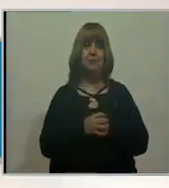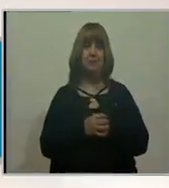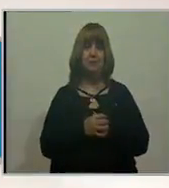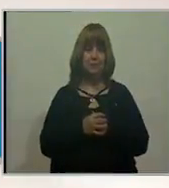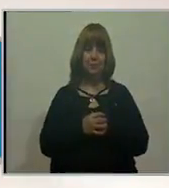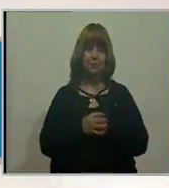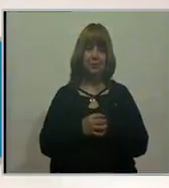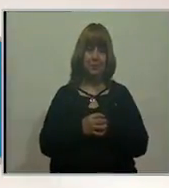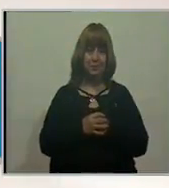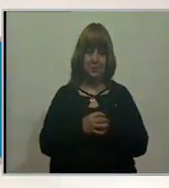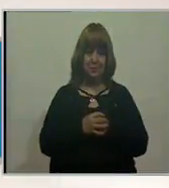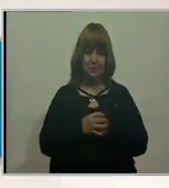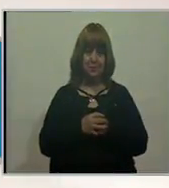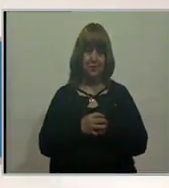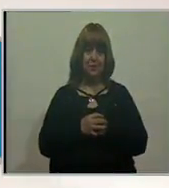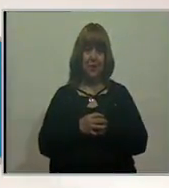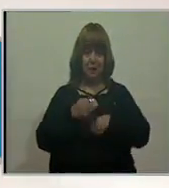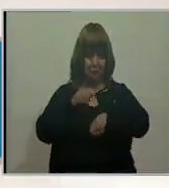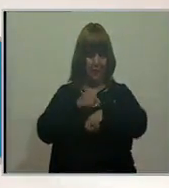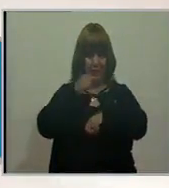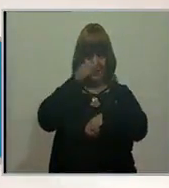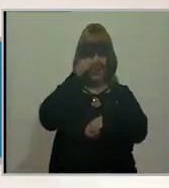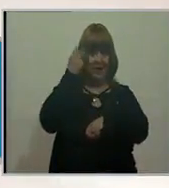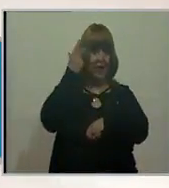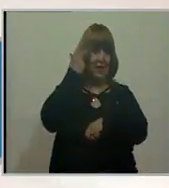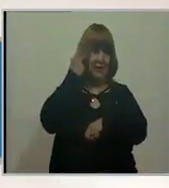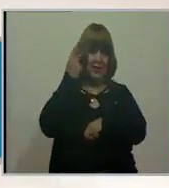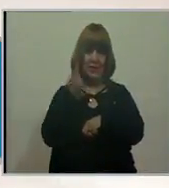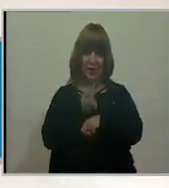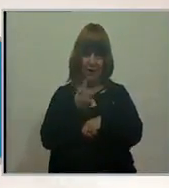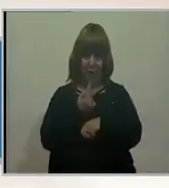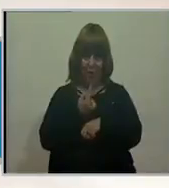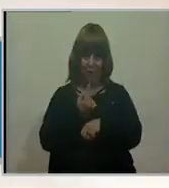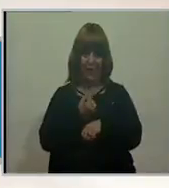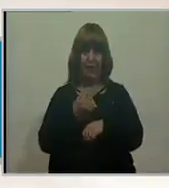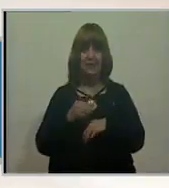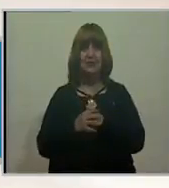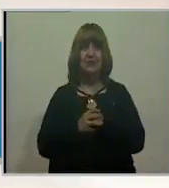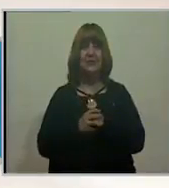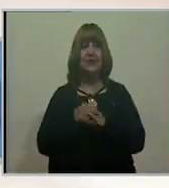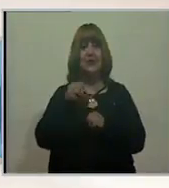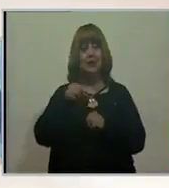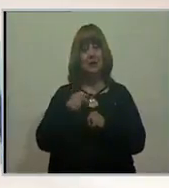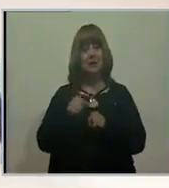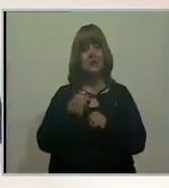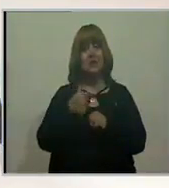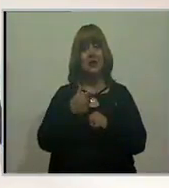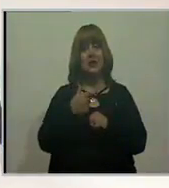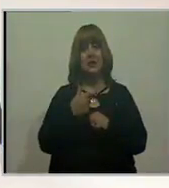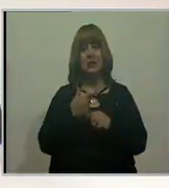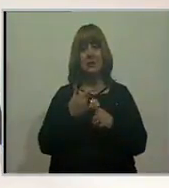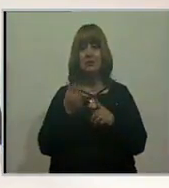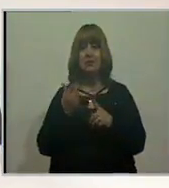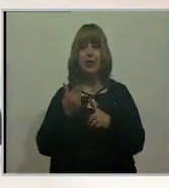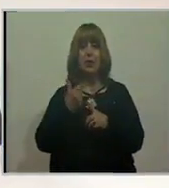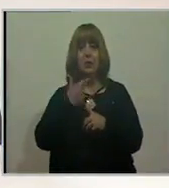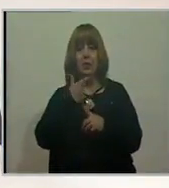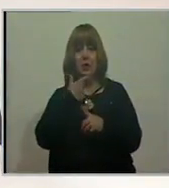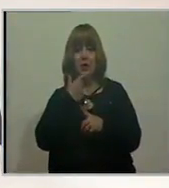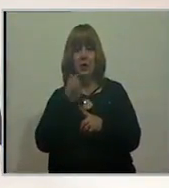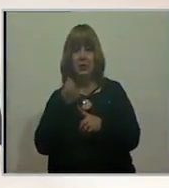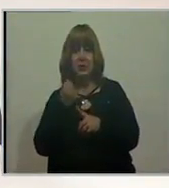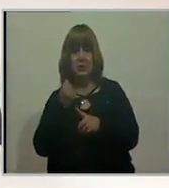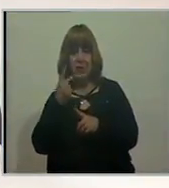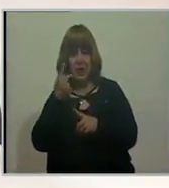¿Qué dice? 7:18, salgamos de acá, se los pido, por favor. Shakira y Piqué no están relacionados con esto